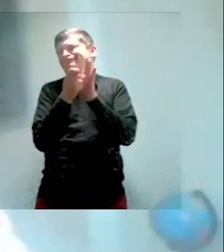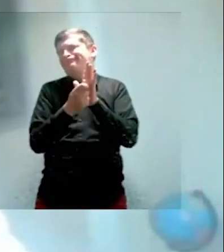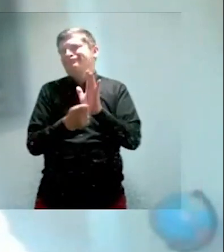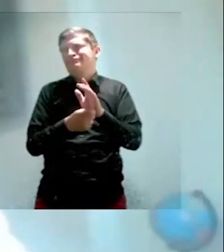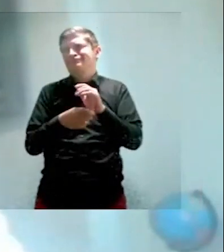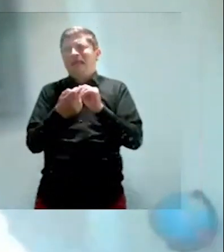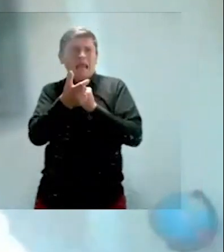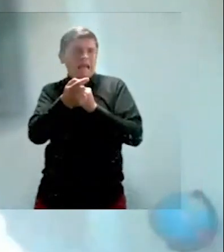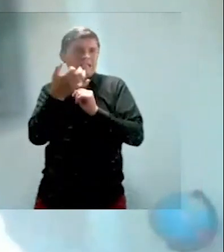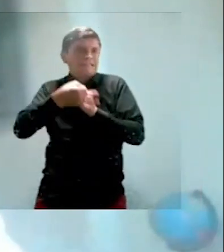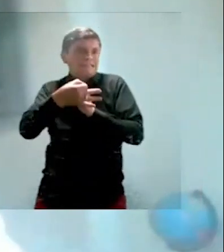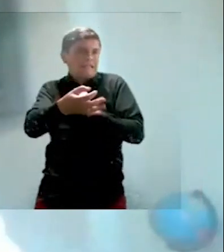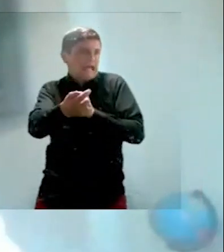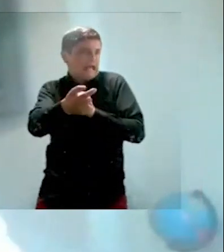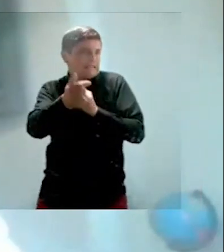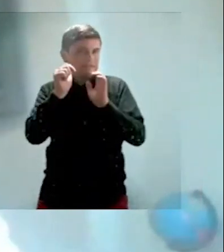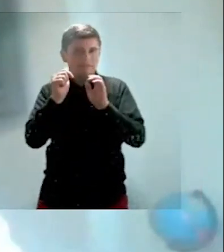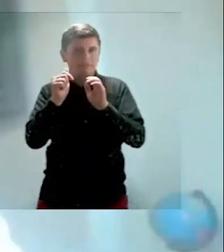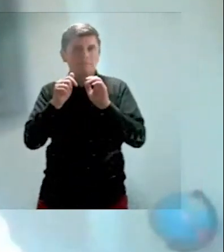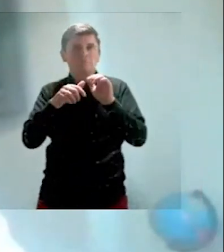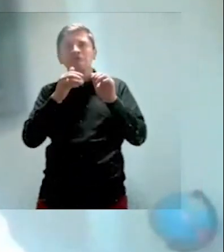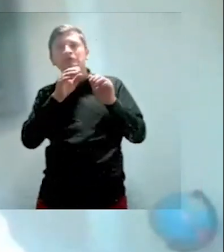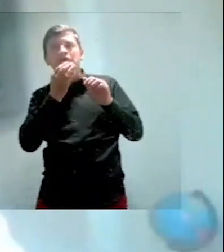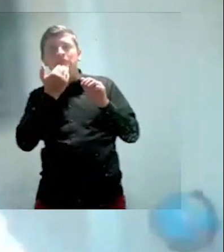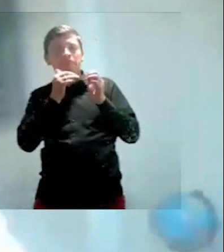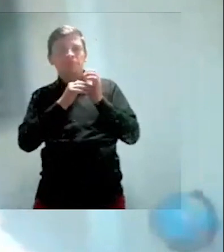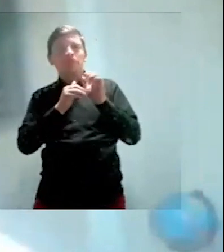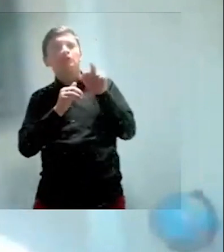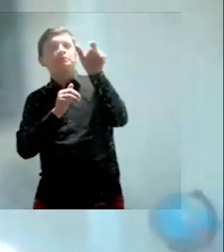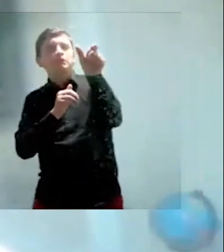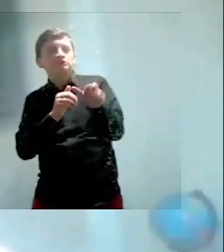tomar medidas mucho más generales.